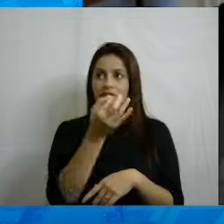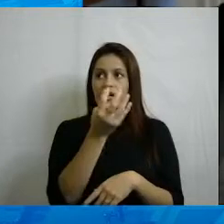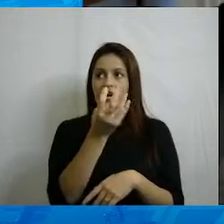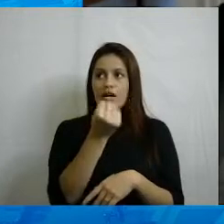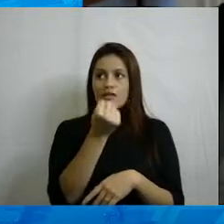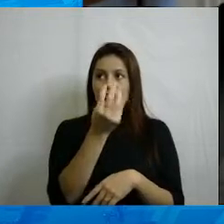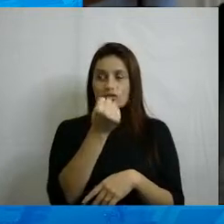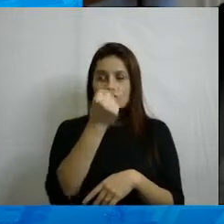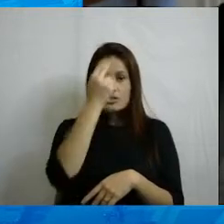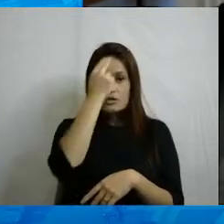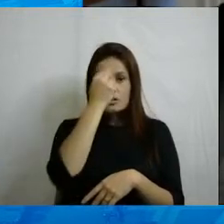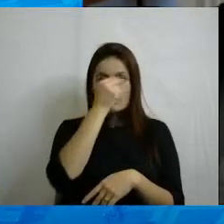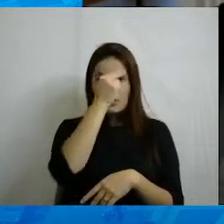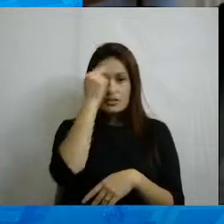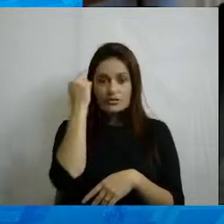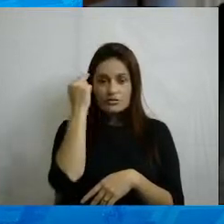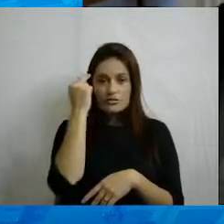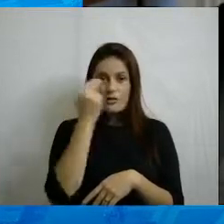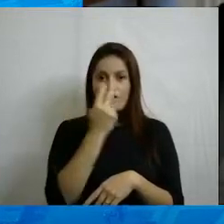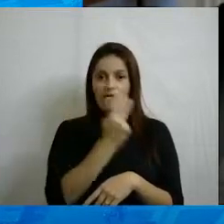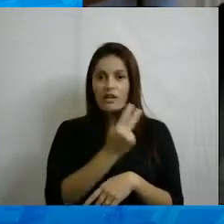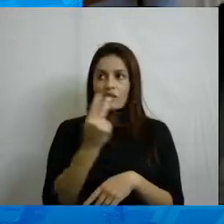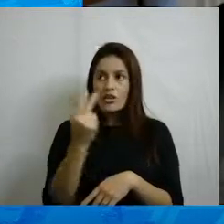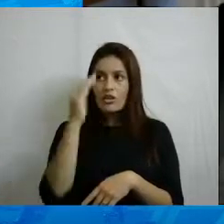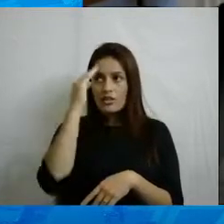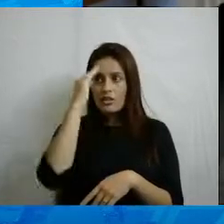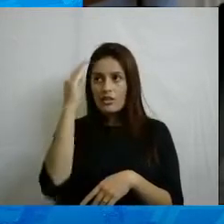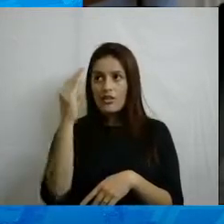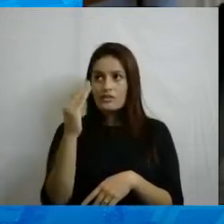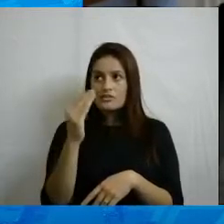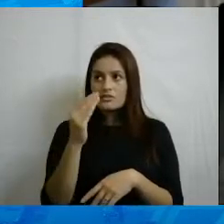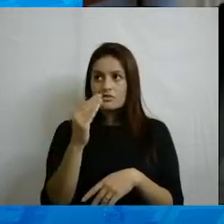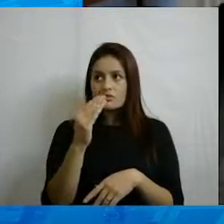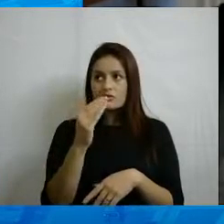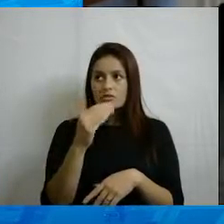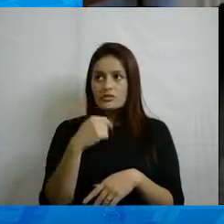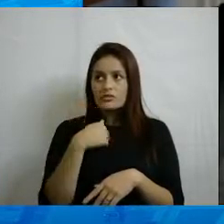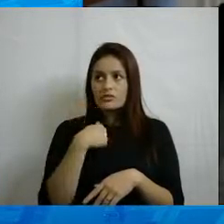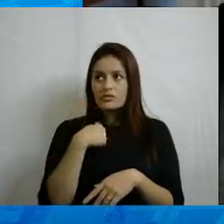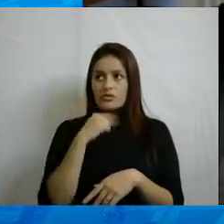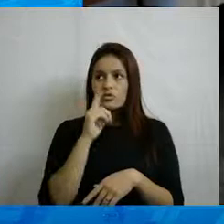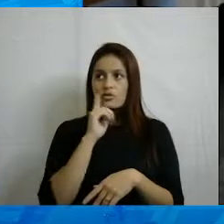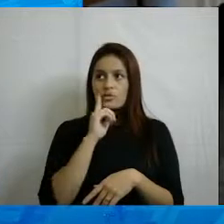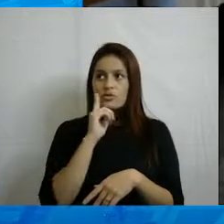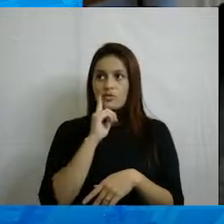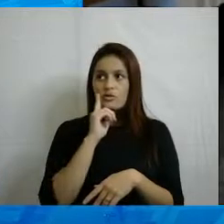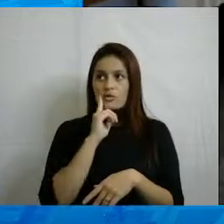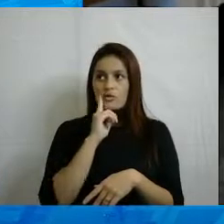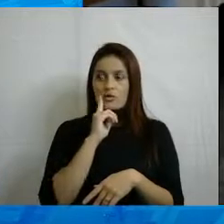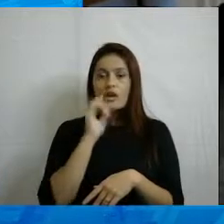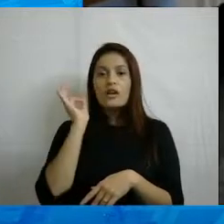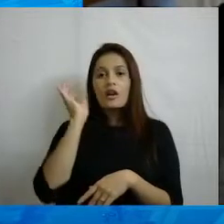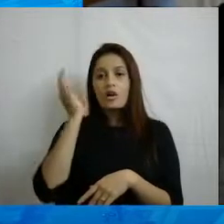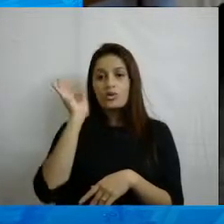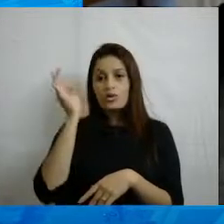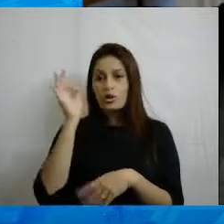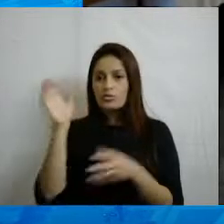14 de marzo. Han pasado 22 días. Dentro de los 22 días yo tuve unas previas reuniones